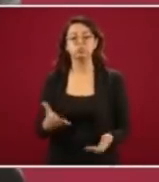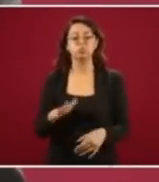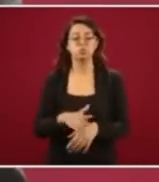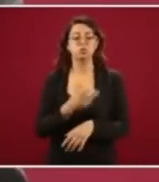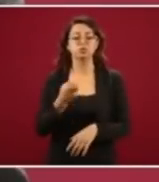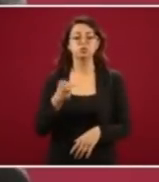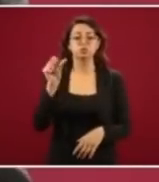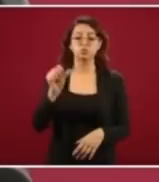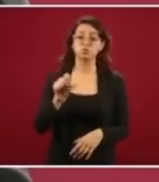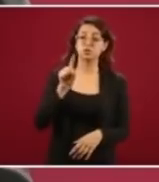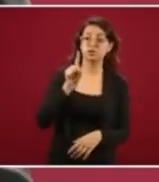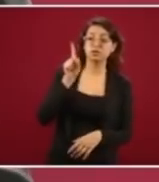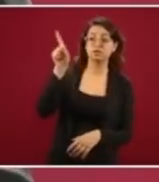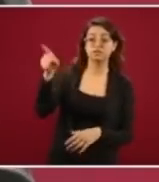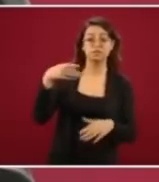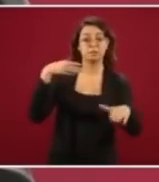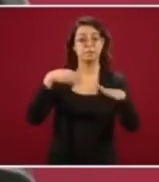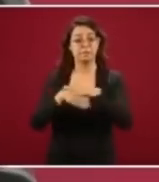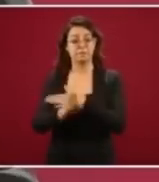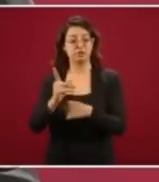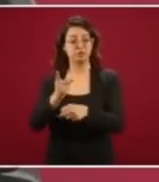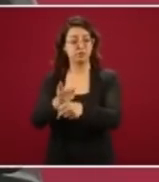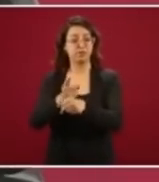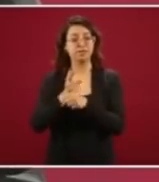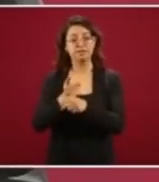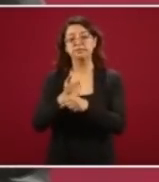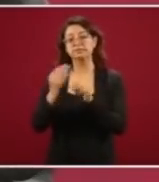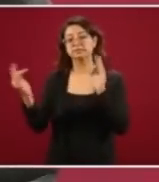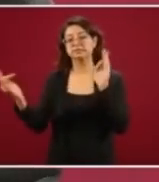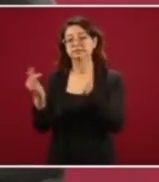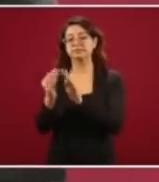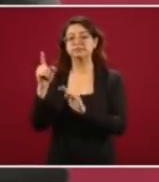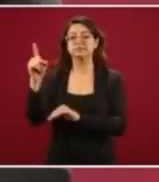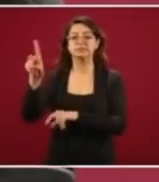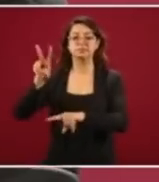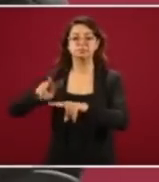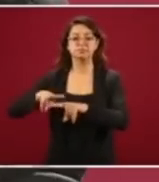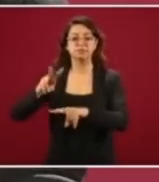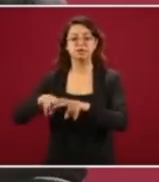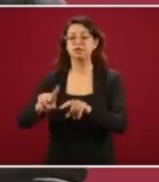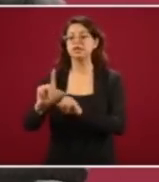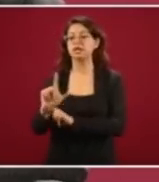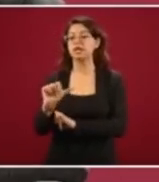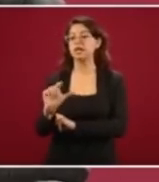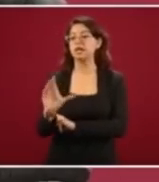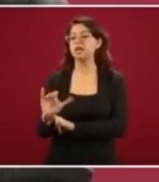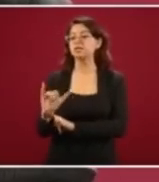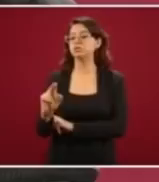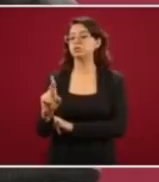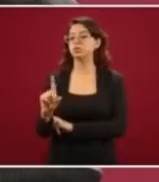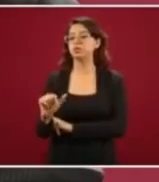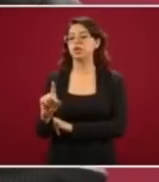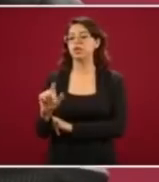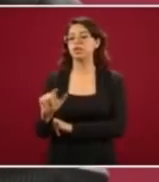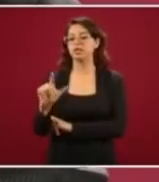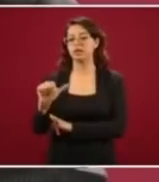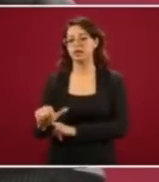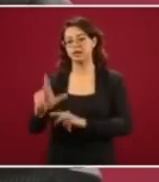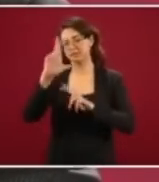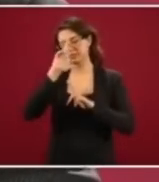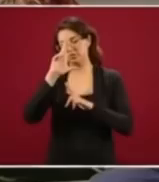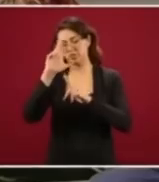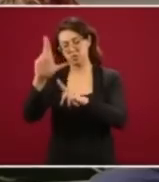Ciudadela en la tarde para conmemorar estos dos actos. Eso es lo que